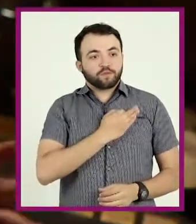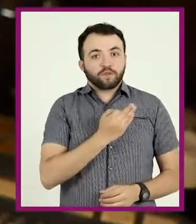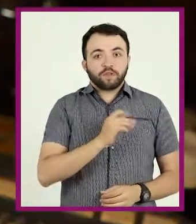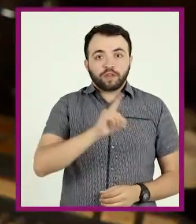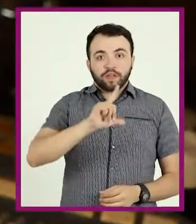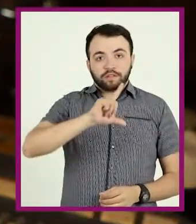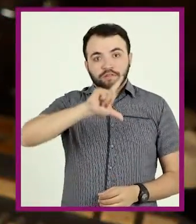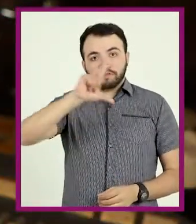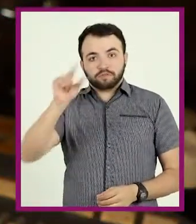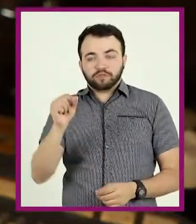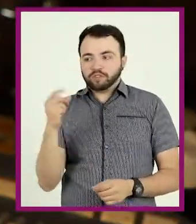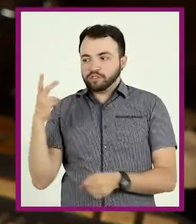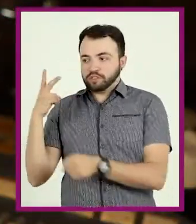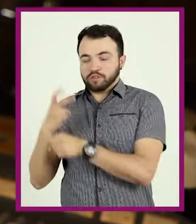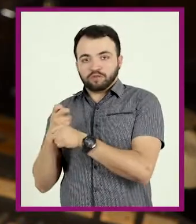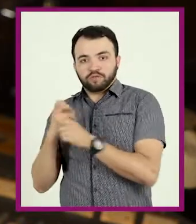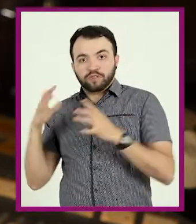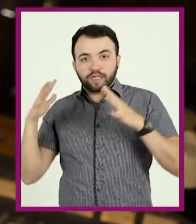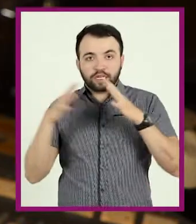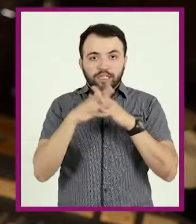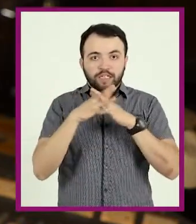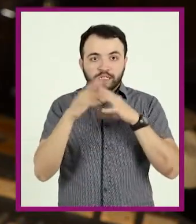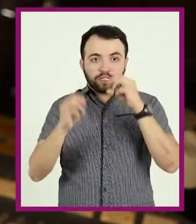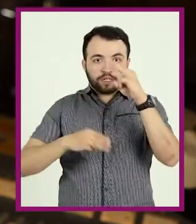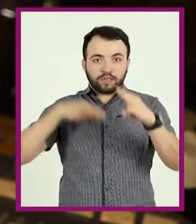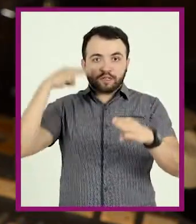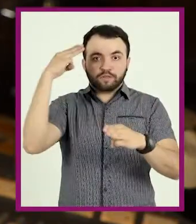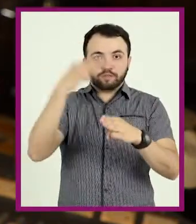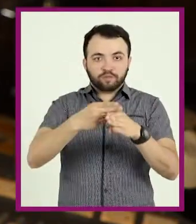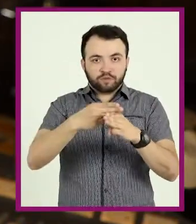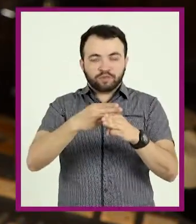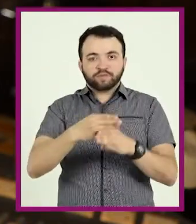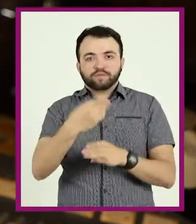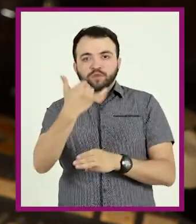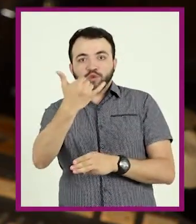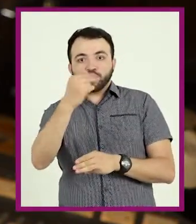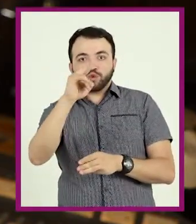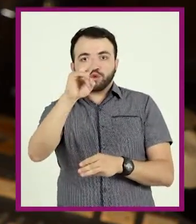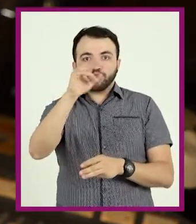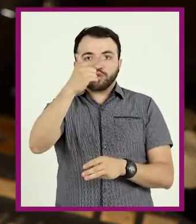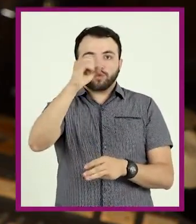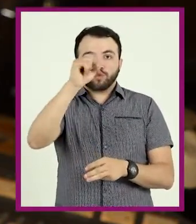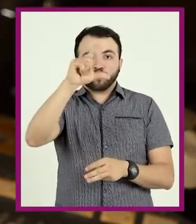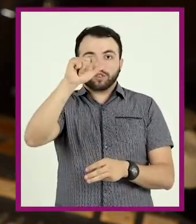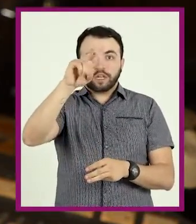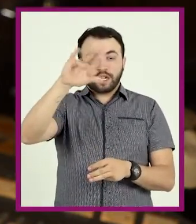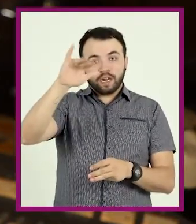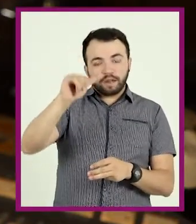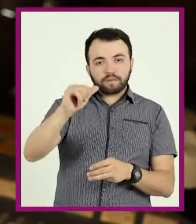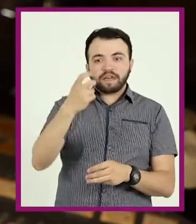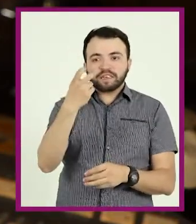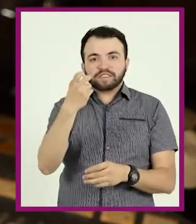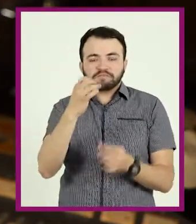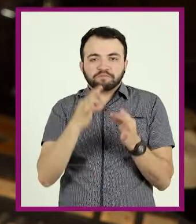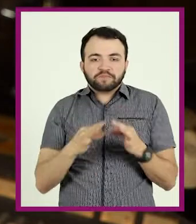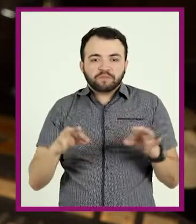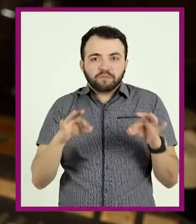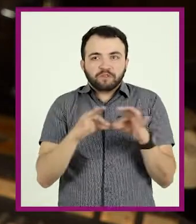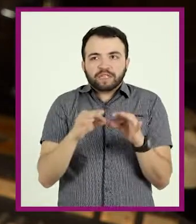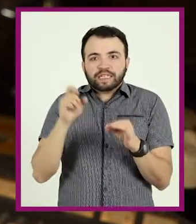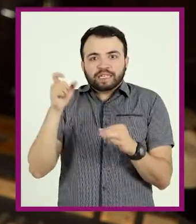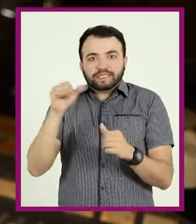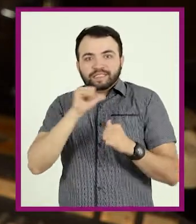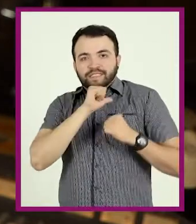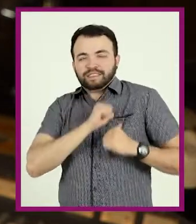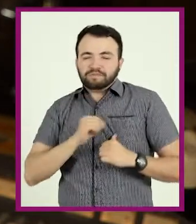Bueno, ya después de la Segunda Guerra Mundial, como muchos de ustedes sabrán, Yugoslavia fue parte, digamos, del eje comunista del mundo, aunque había un poco